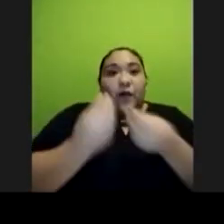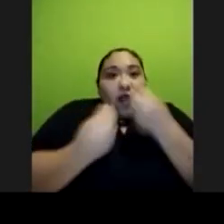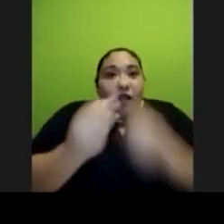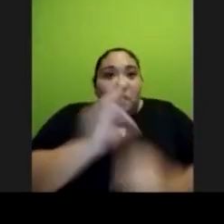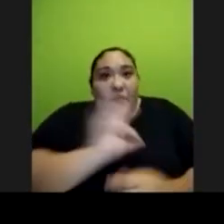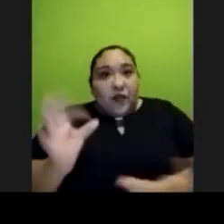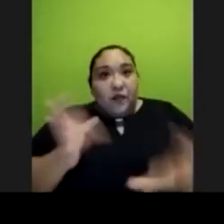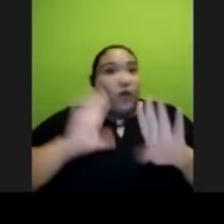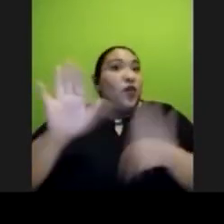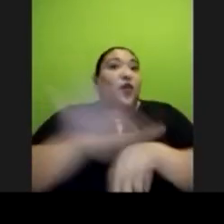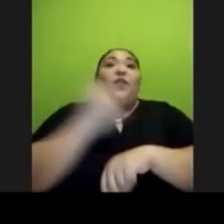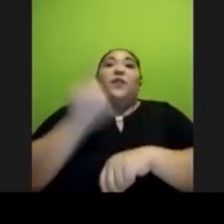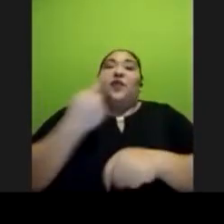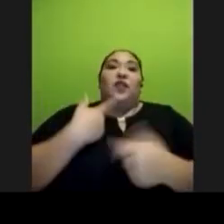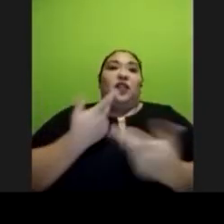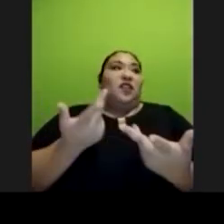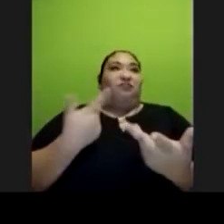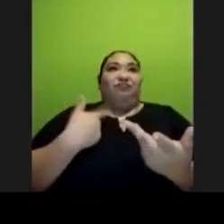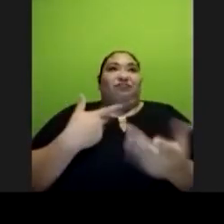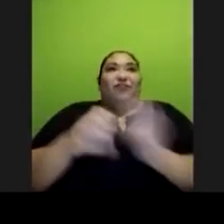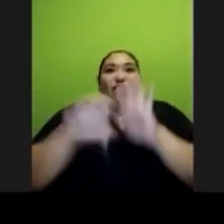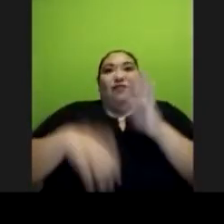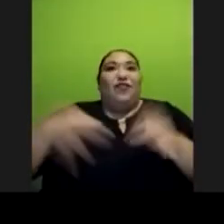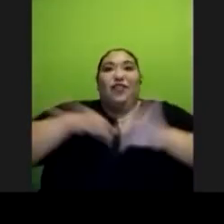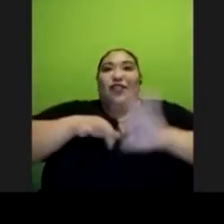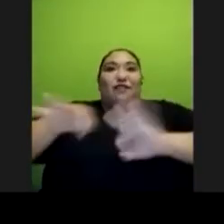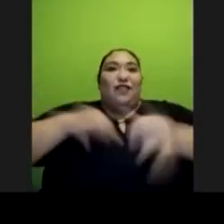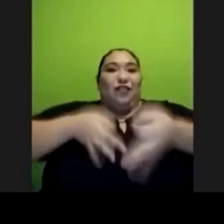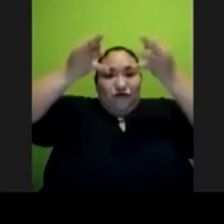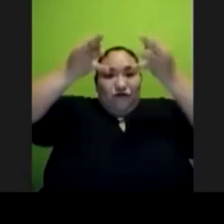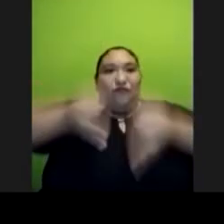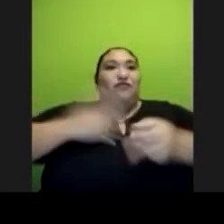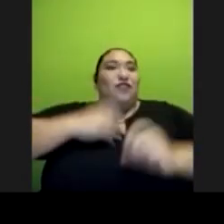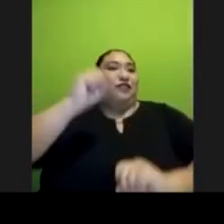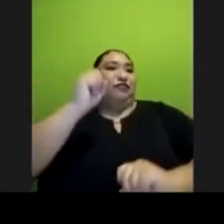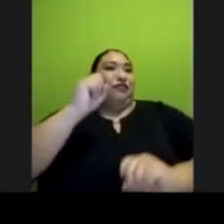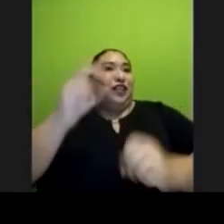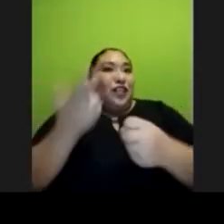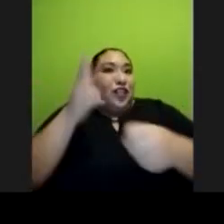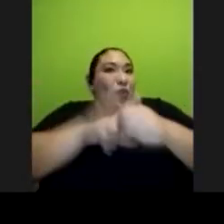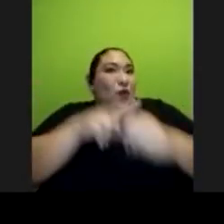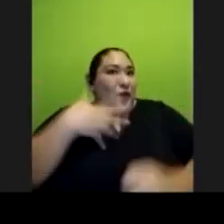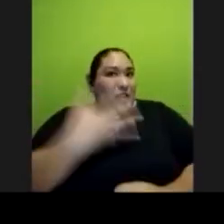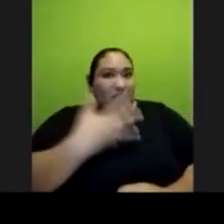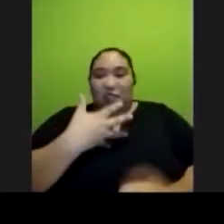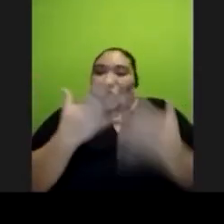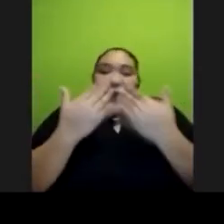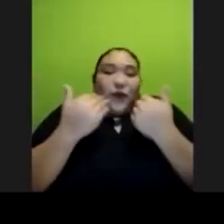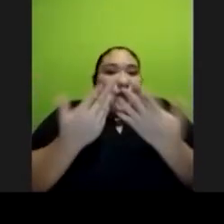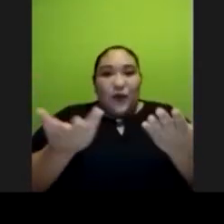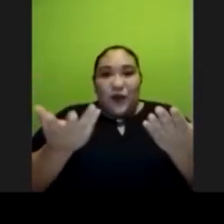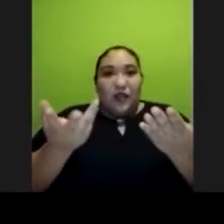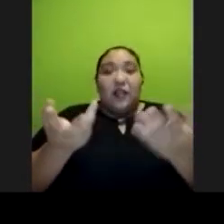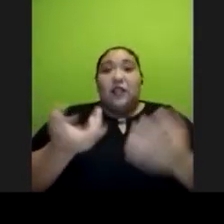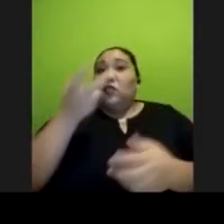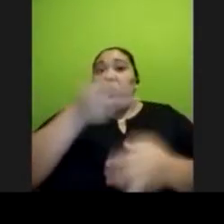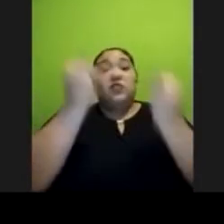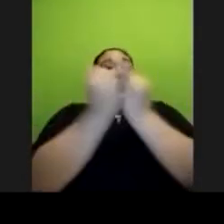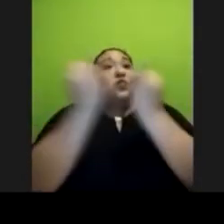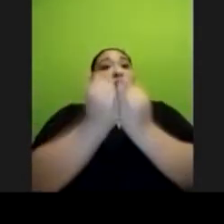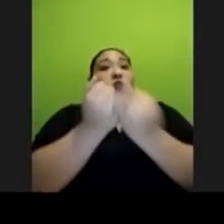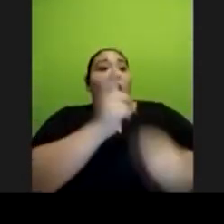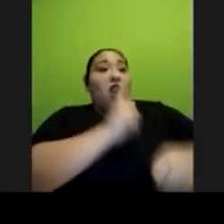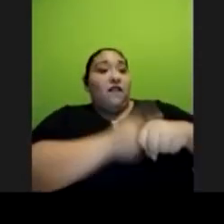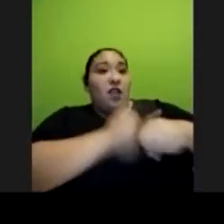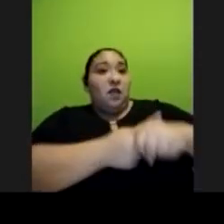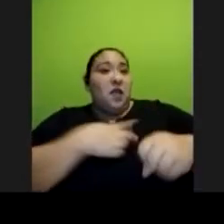formal con seguros. También este tema, por ejemplo, de a quién la enfermedad puede hacerle tener más riesgos, ¿no? Generalmente a